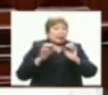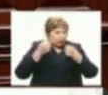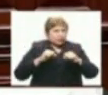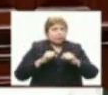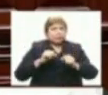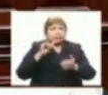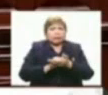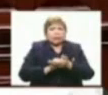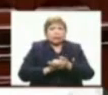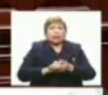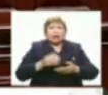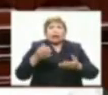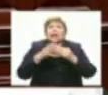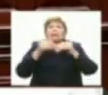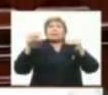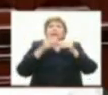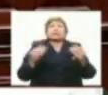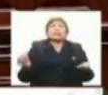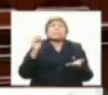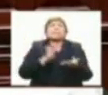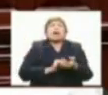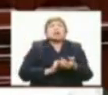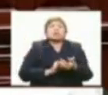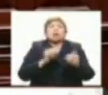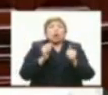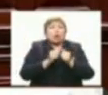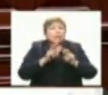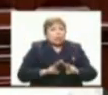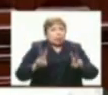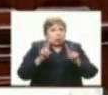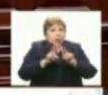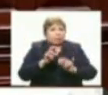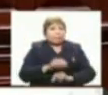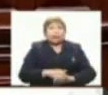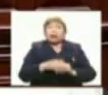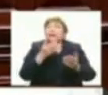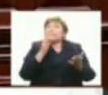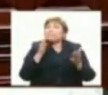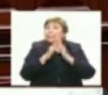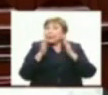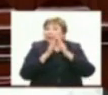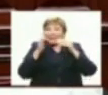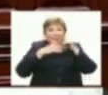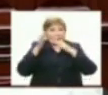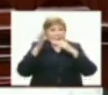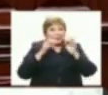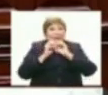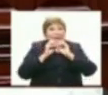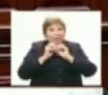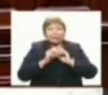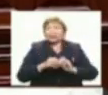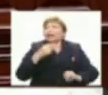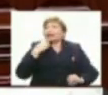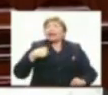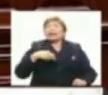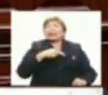posible para producir más y con mayor valor agregado. Vivienda, construcción y saneamiento.